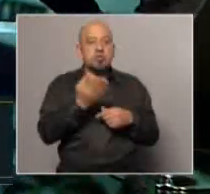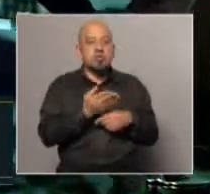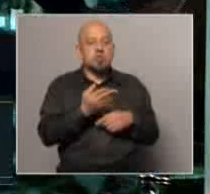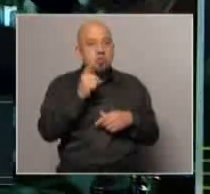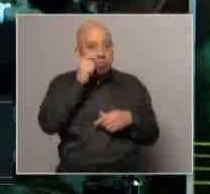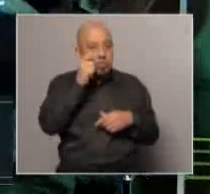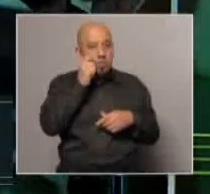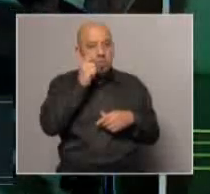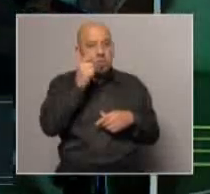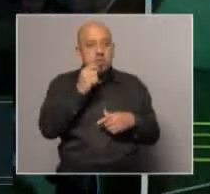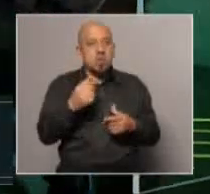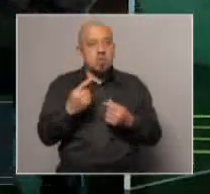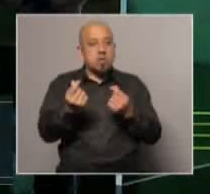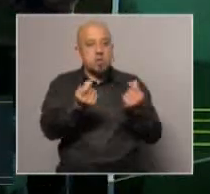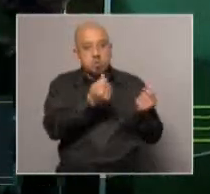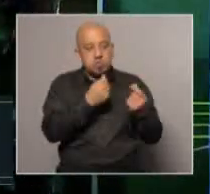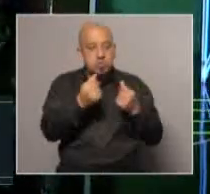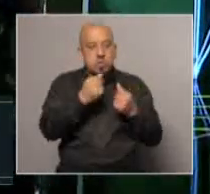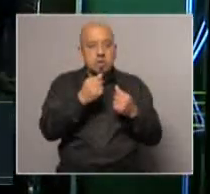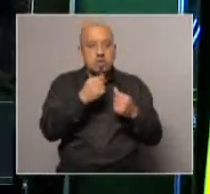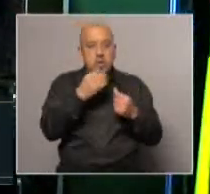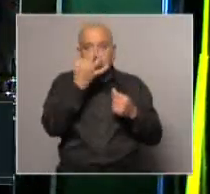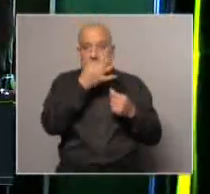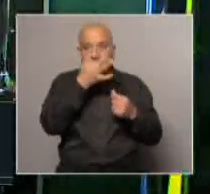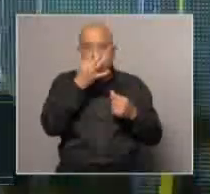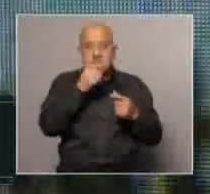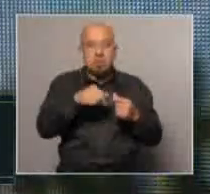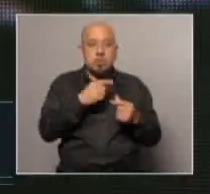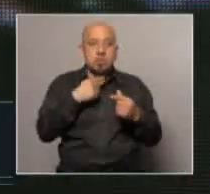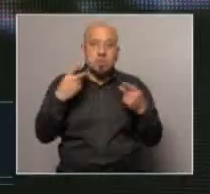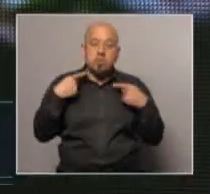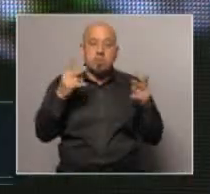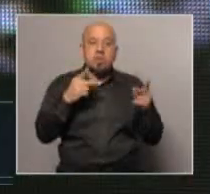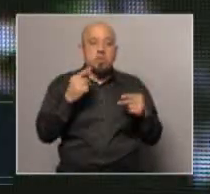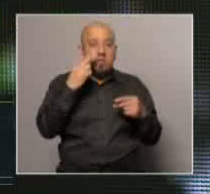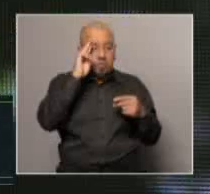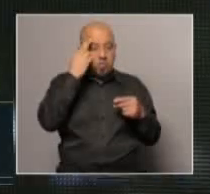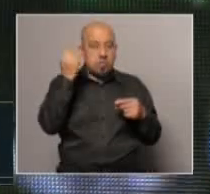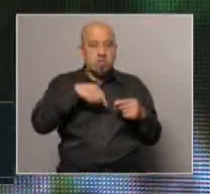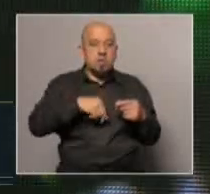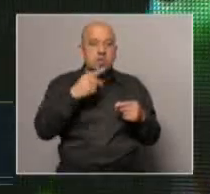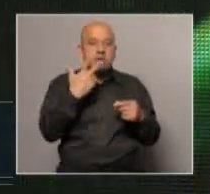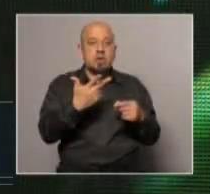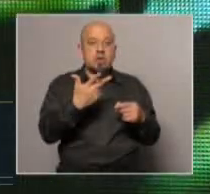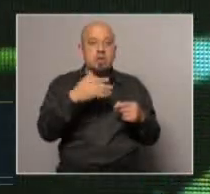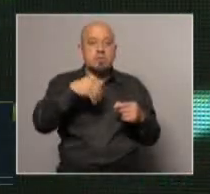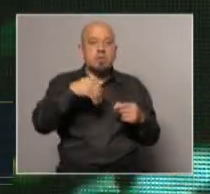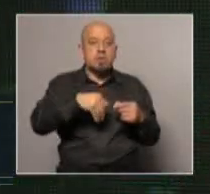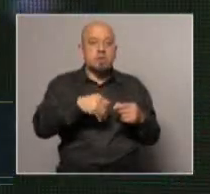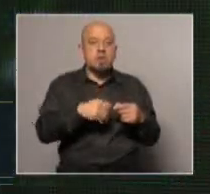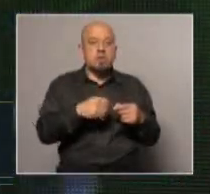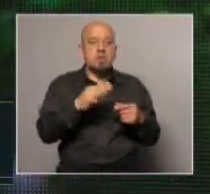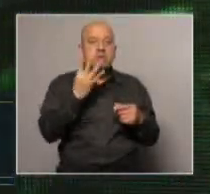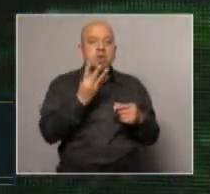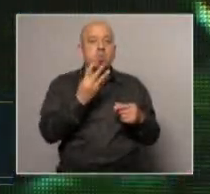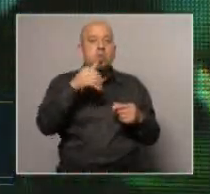turistas consumen drogas cuando viajan. Entonces, en Uruguay llegan más o menos 3,5 millones de personas, 4 millones